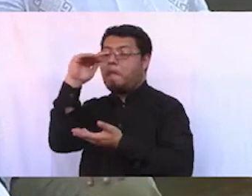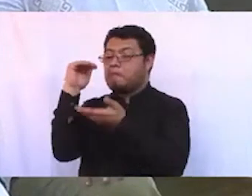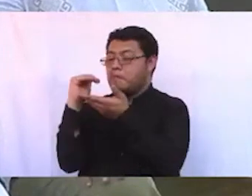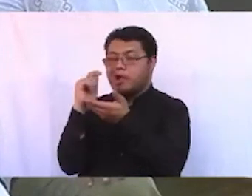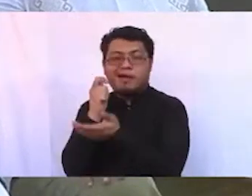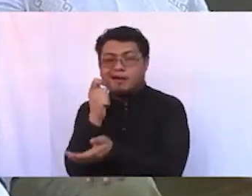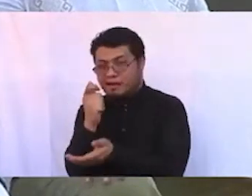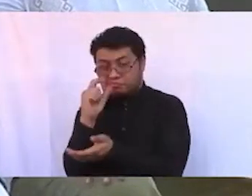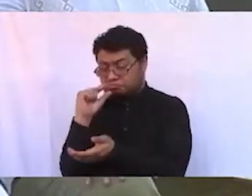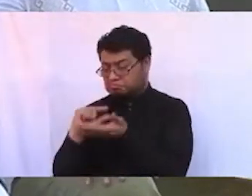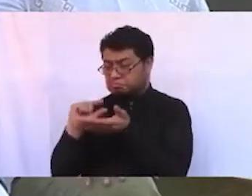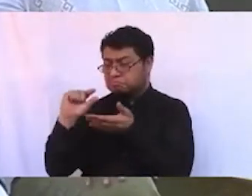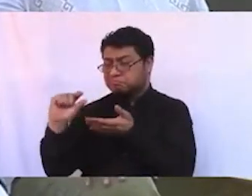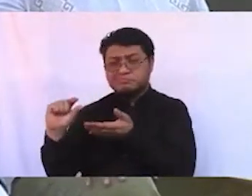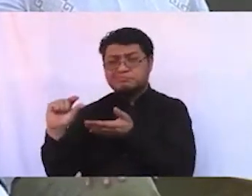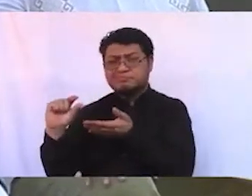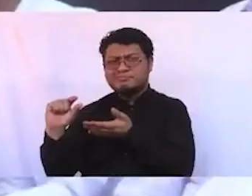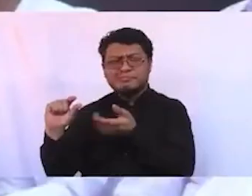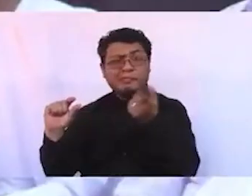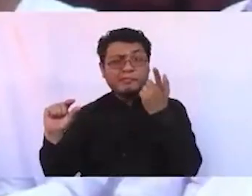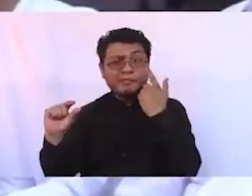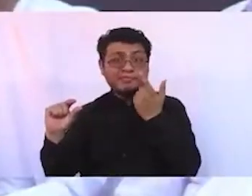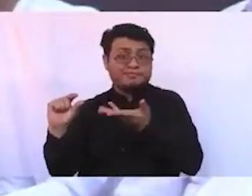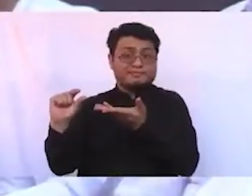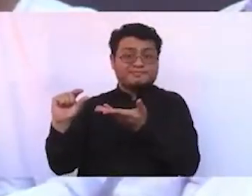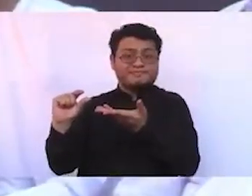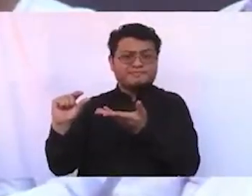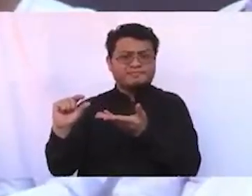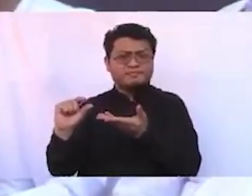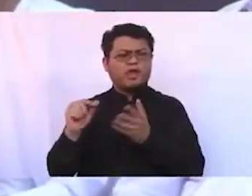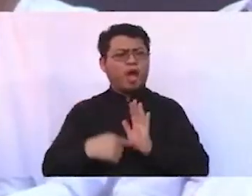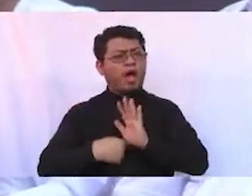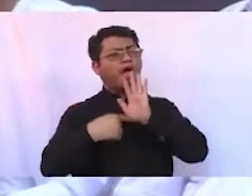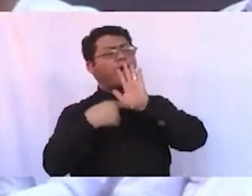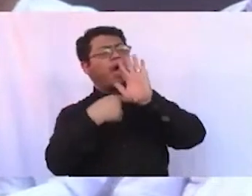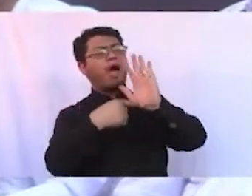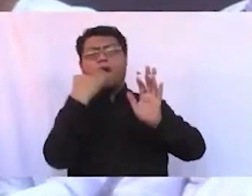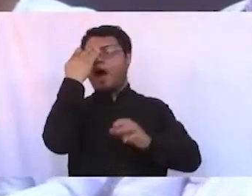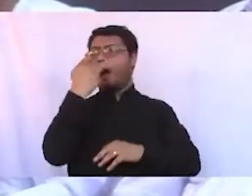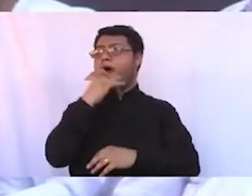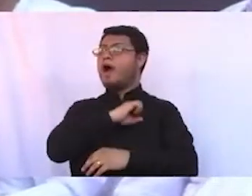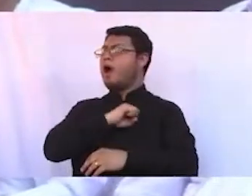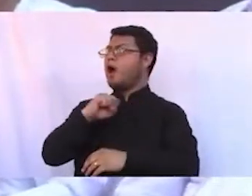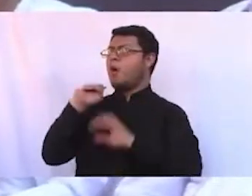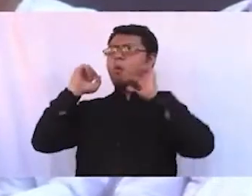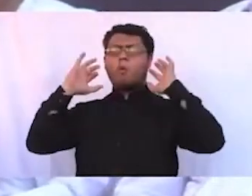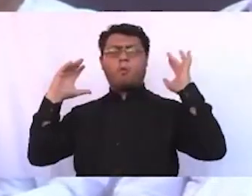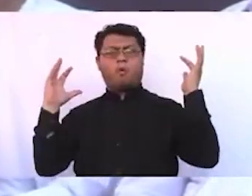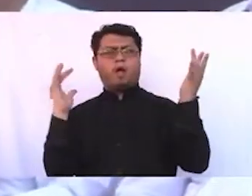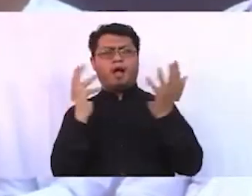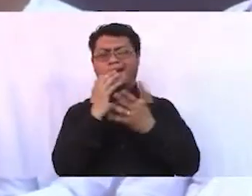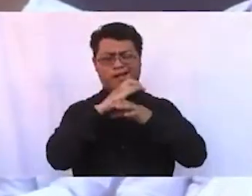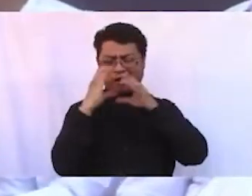lo terrible no presumía nuestros recursos naturales los trabajadores y trabajadoras que